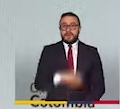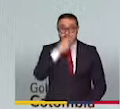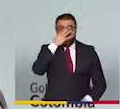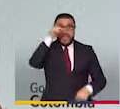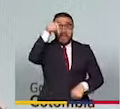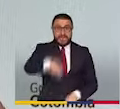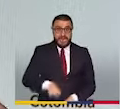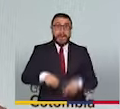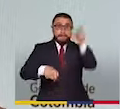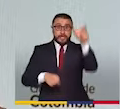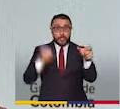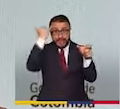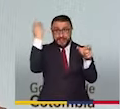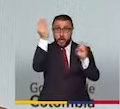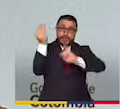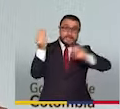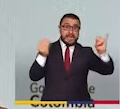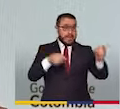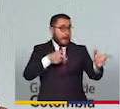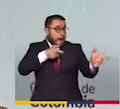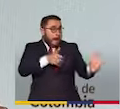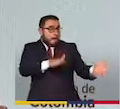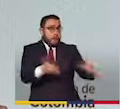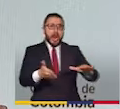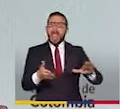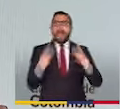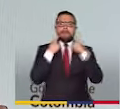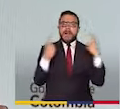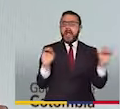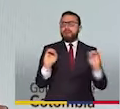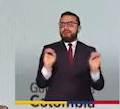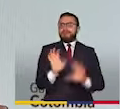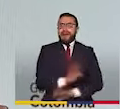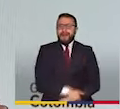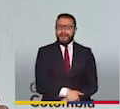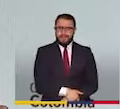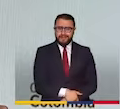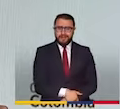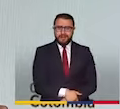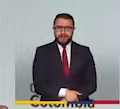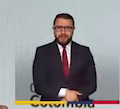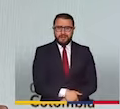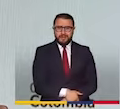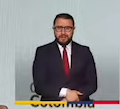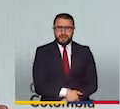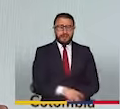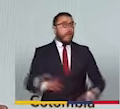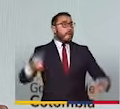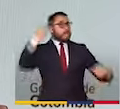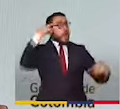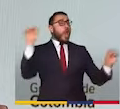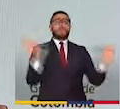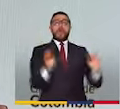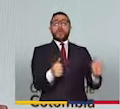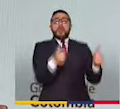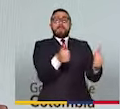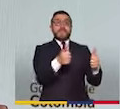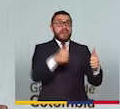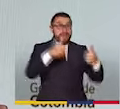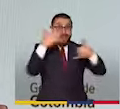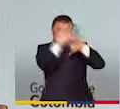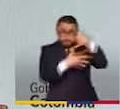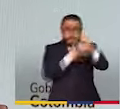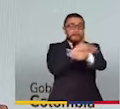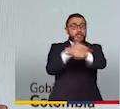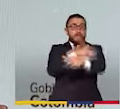en Colombia no es pecado. En su corazón lo sienten millones de personas porque le han inculcado esa mentalidad,